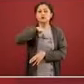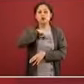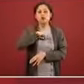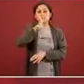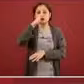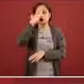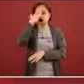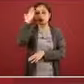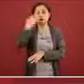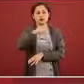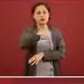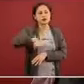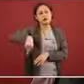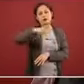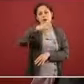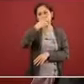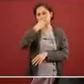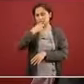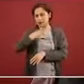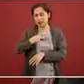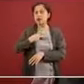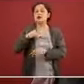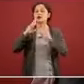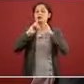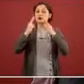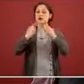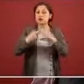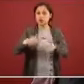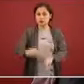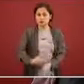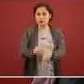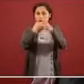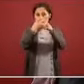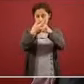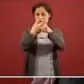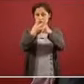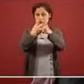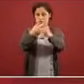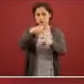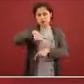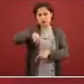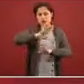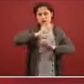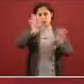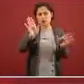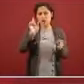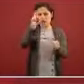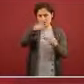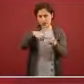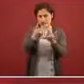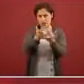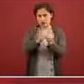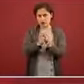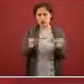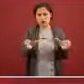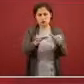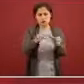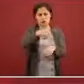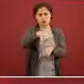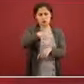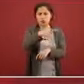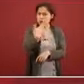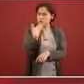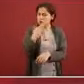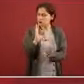pública, autoidentificándose en un grupo que ellos mismos ya se habían suscrito, es totalmente respetable también que se